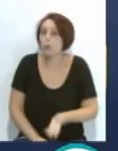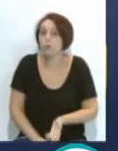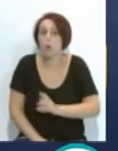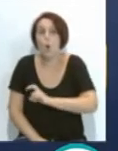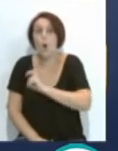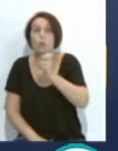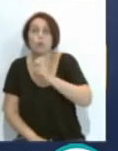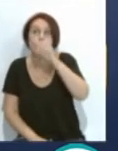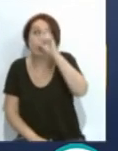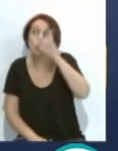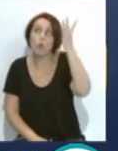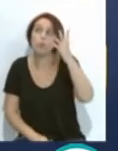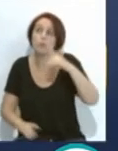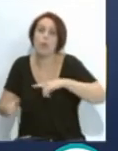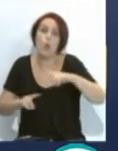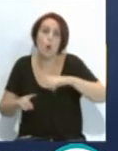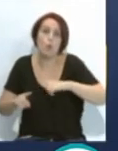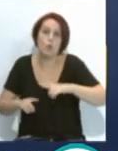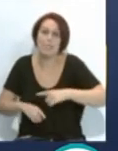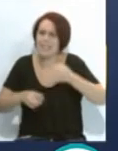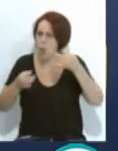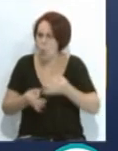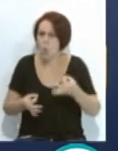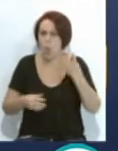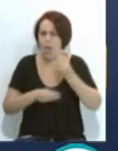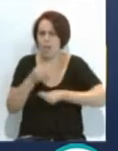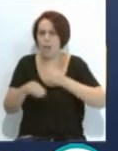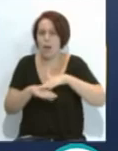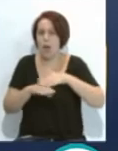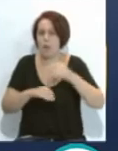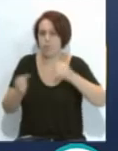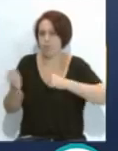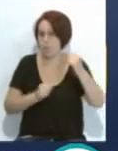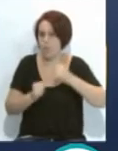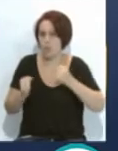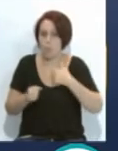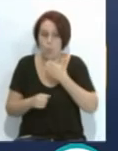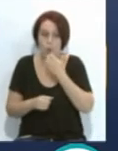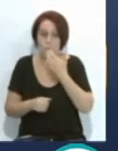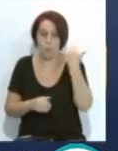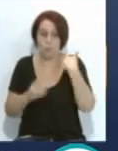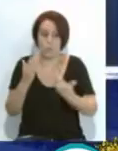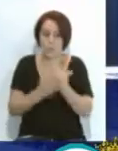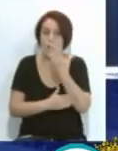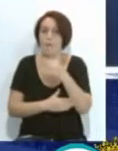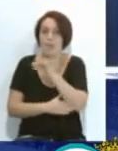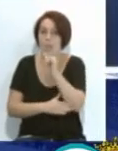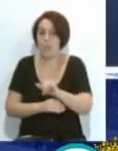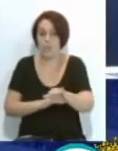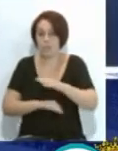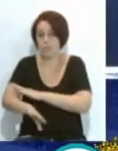otros inventos que el entrenador seguro hará para ser competitivo, como el otro día que puso a Ale Fernández de lateral derecho.